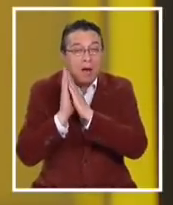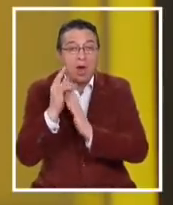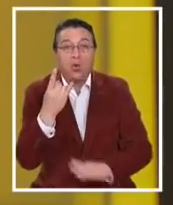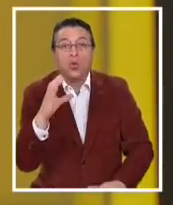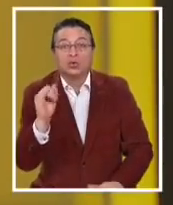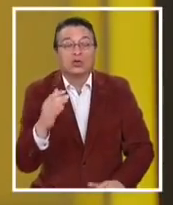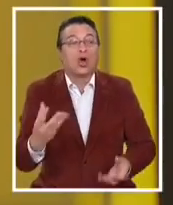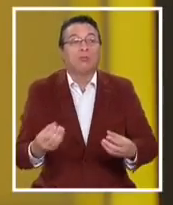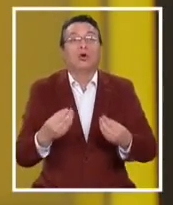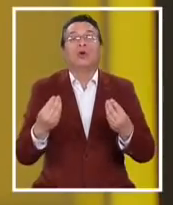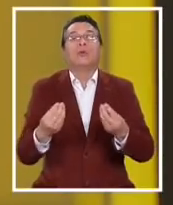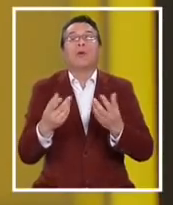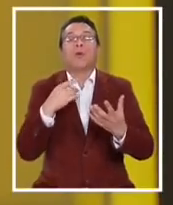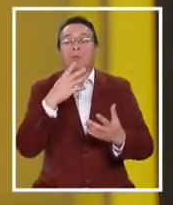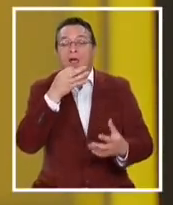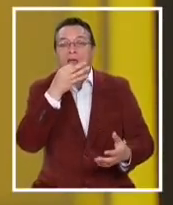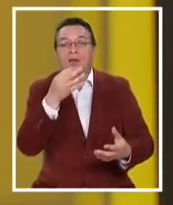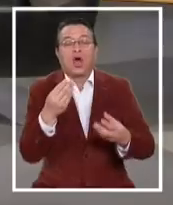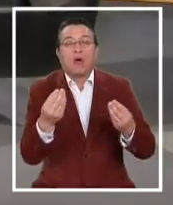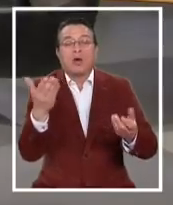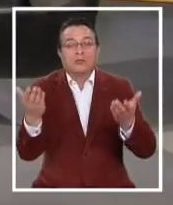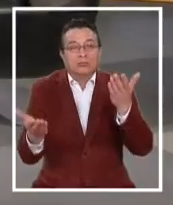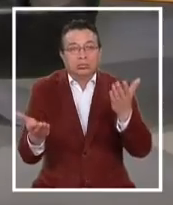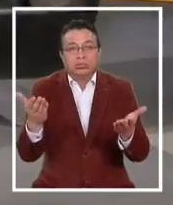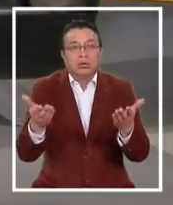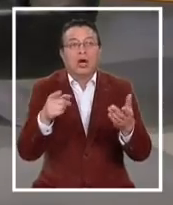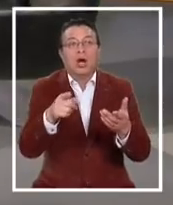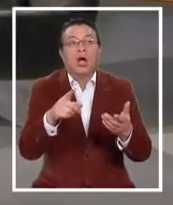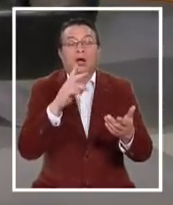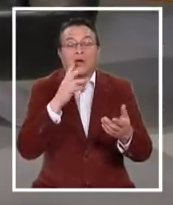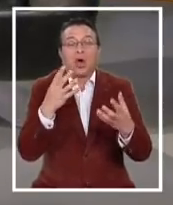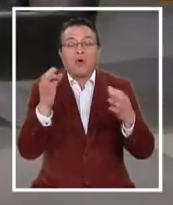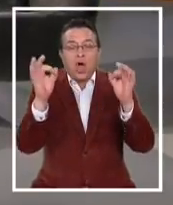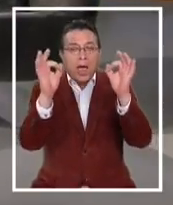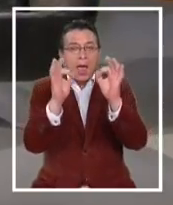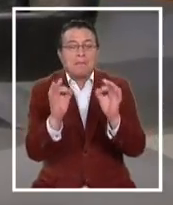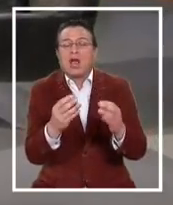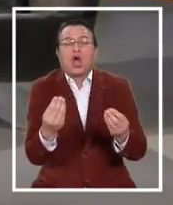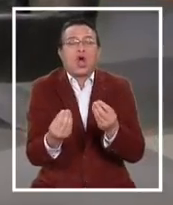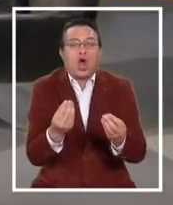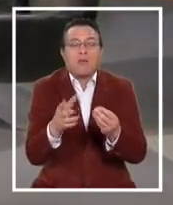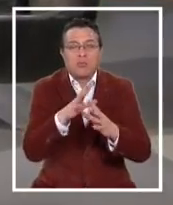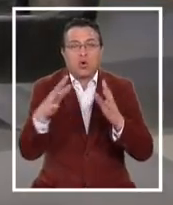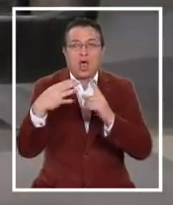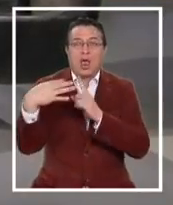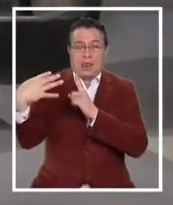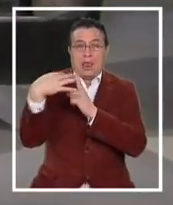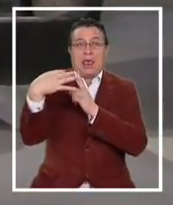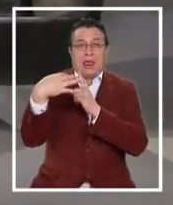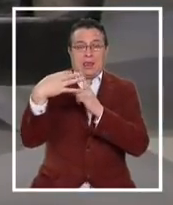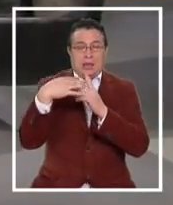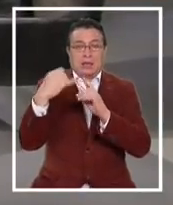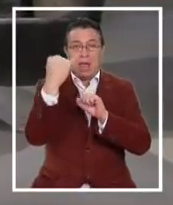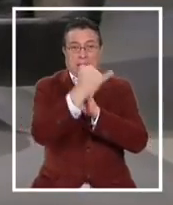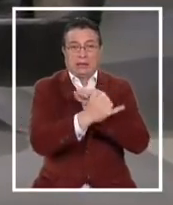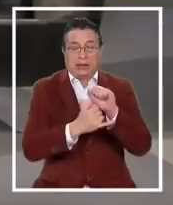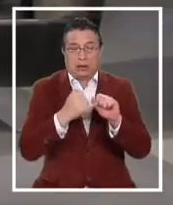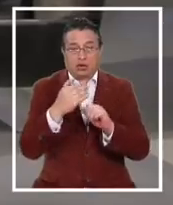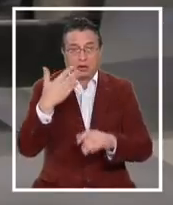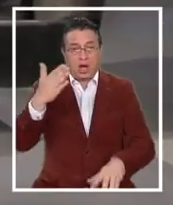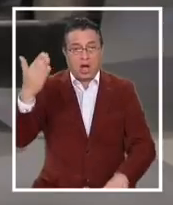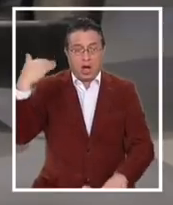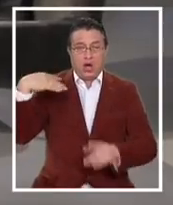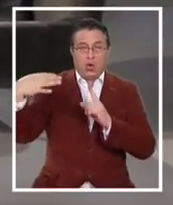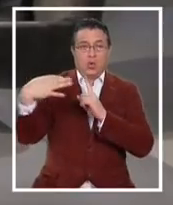Claudia, este exitismo que se hace? Primero, si compartes el término, ¿y cómo lo explicas? Porque hemos sido bastante criticados incluso por la prensa internacional los últimos